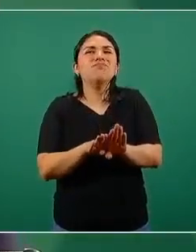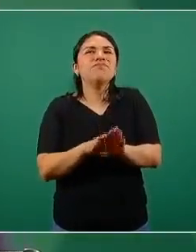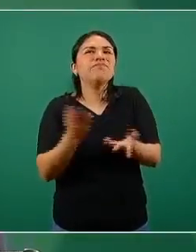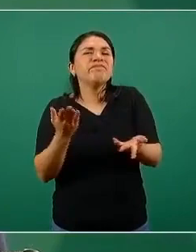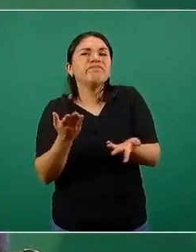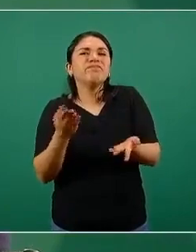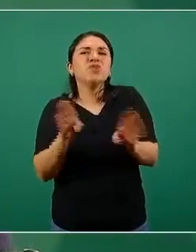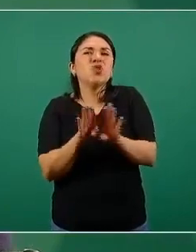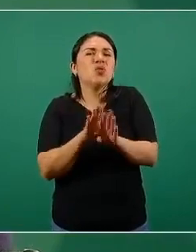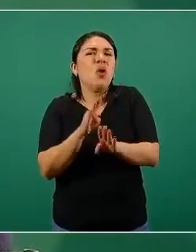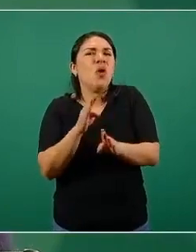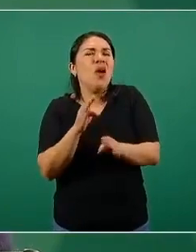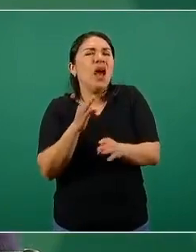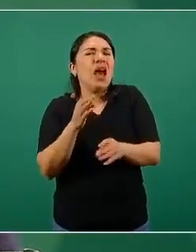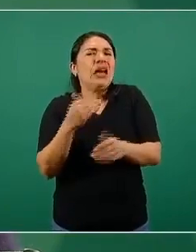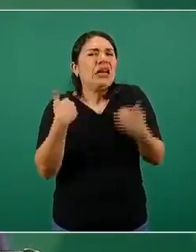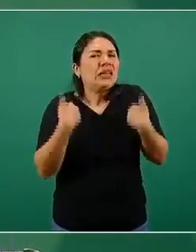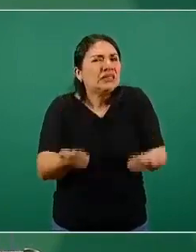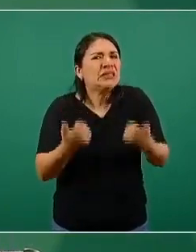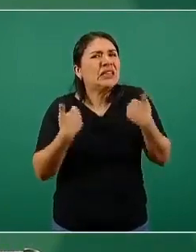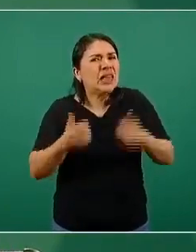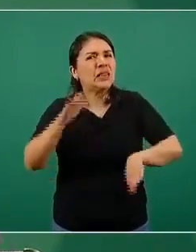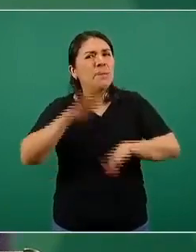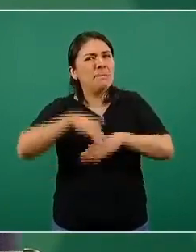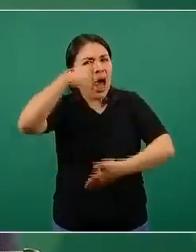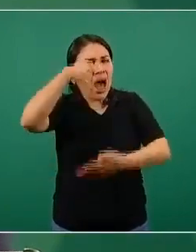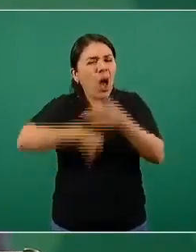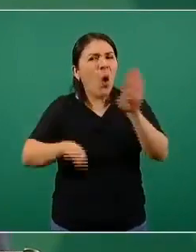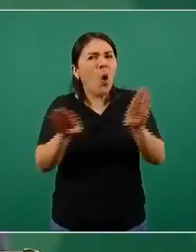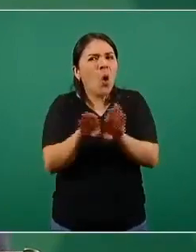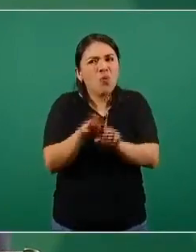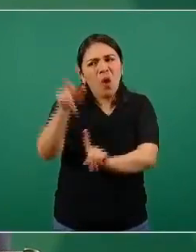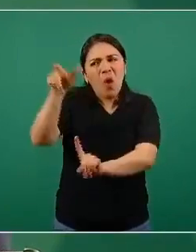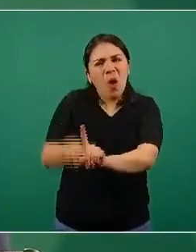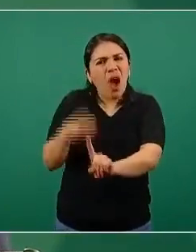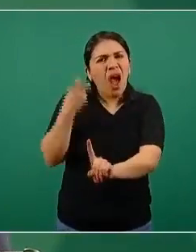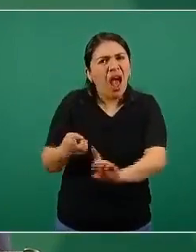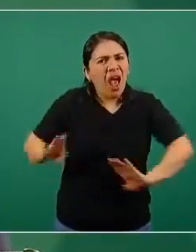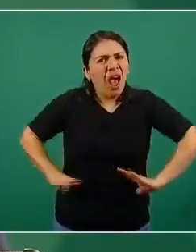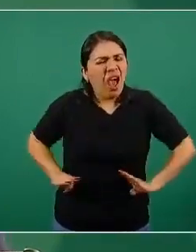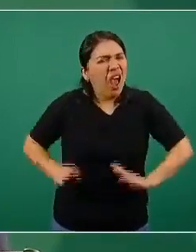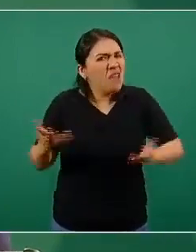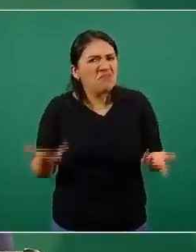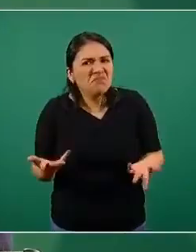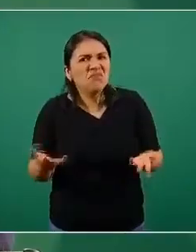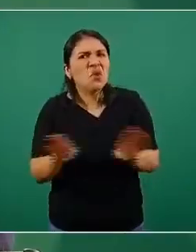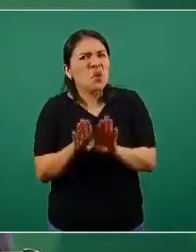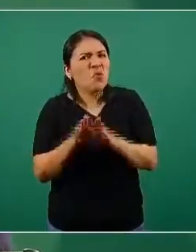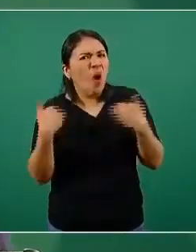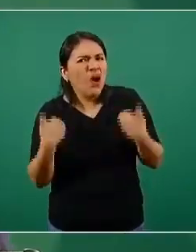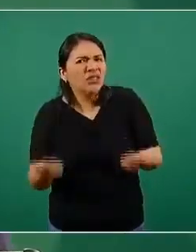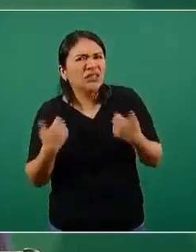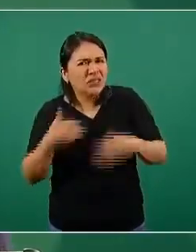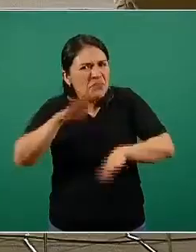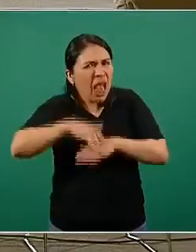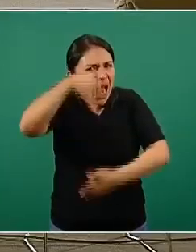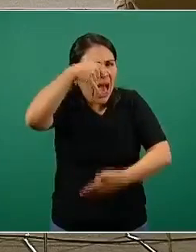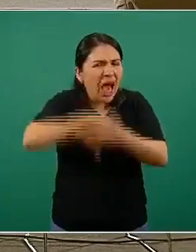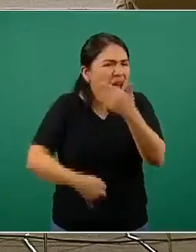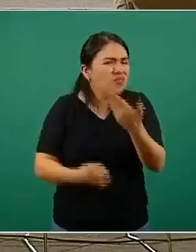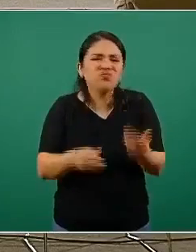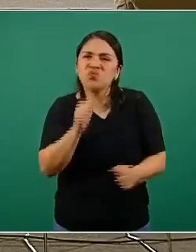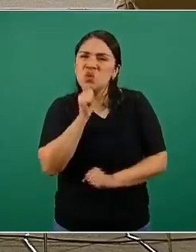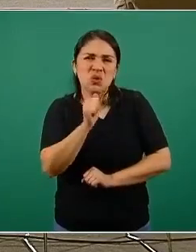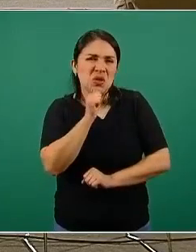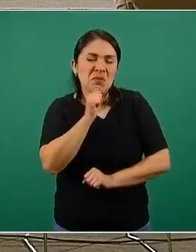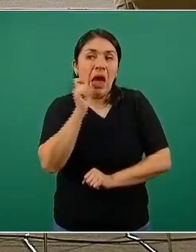poco la forma realmente de definirlo y de tal vez entender cuál